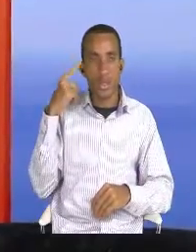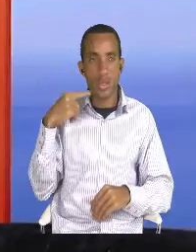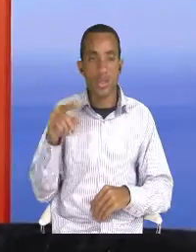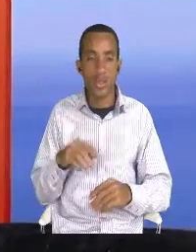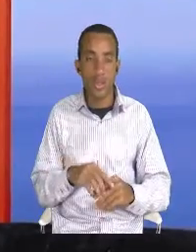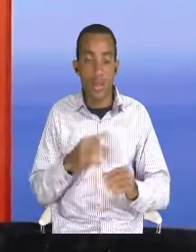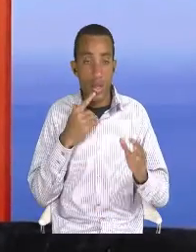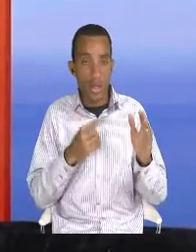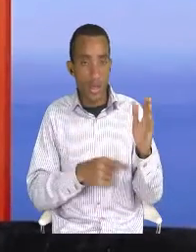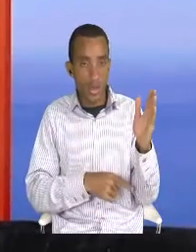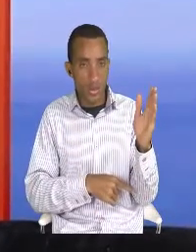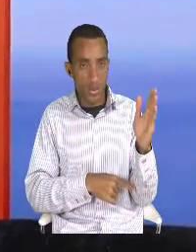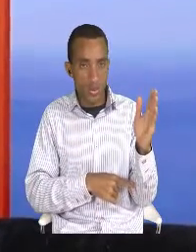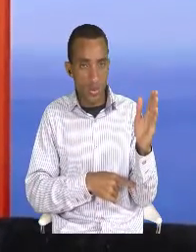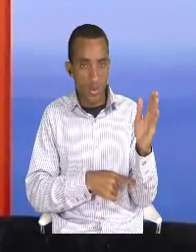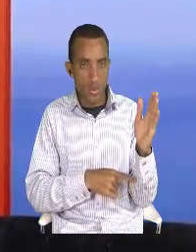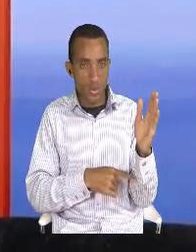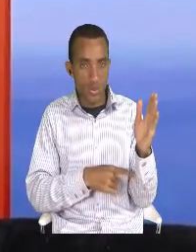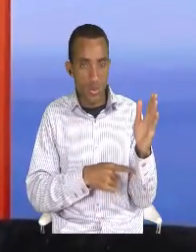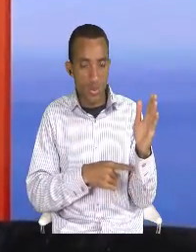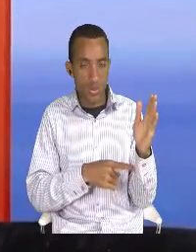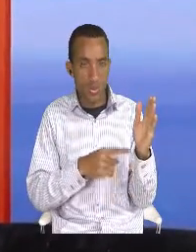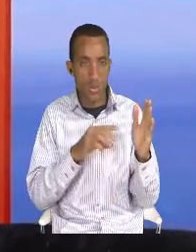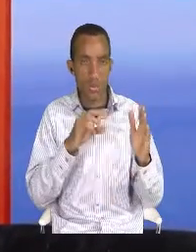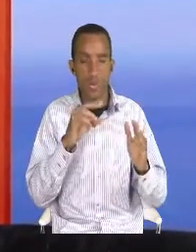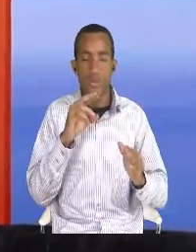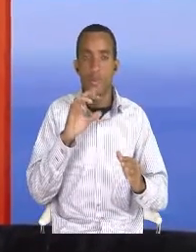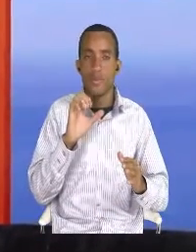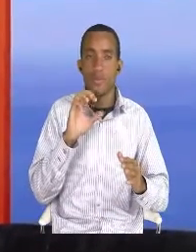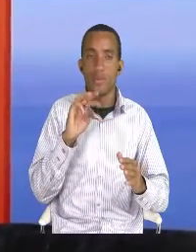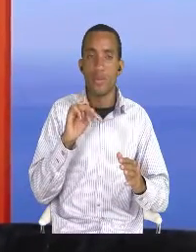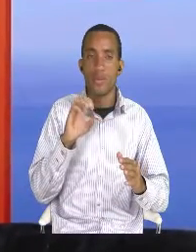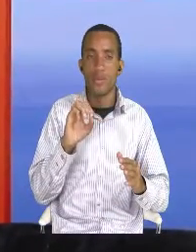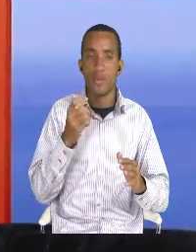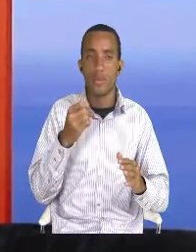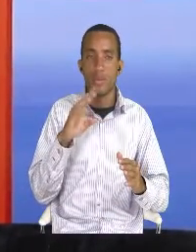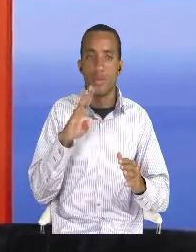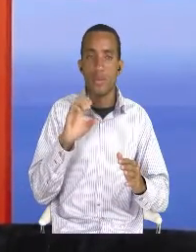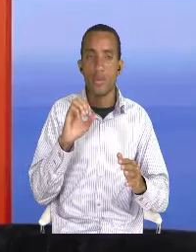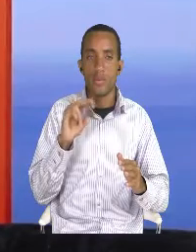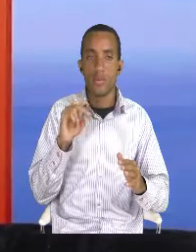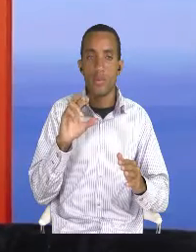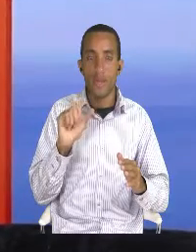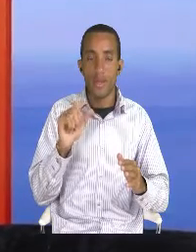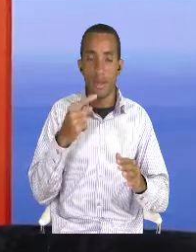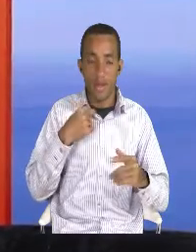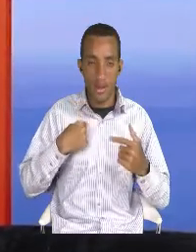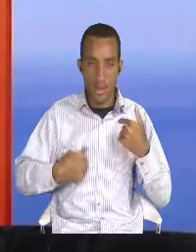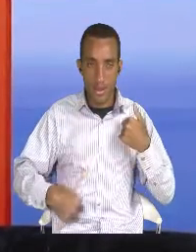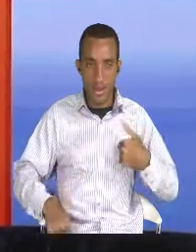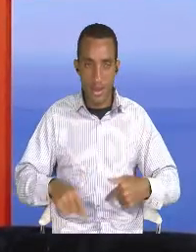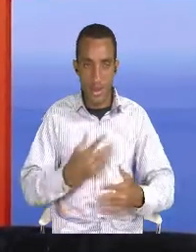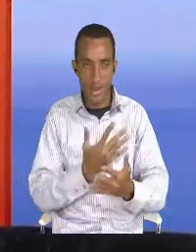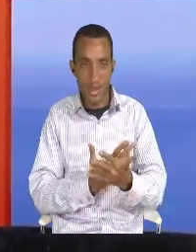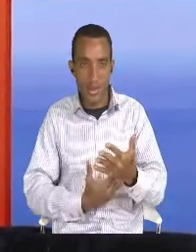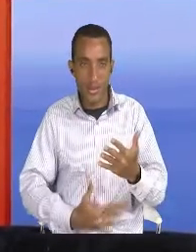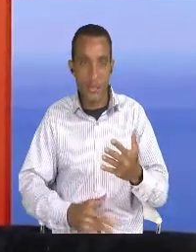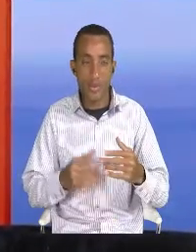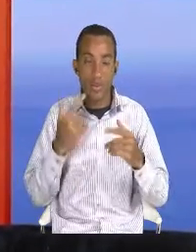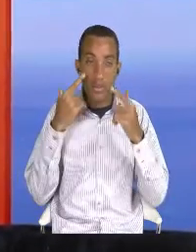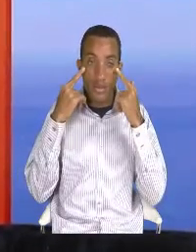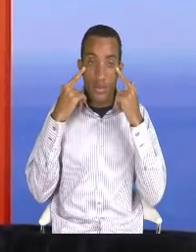nos sirve para la piel? Para la piel, para el cabello, para las uñas. Igual, las arruguitas que nos salen ya con la edad,